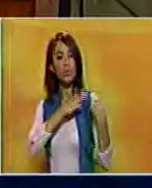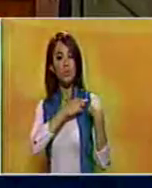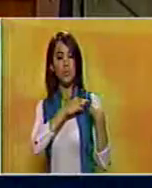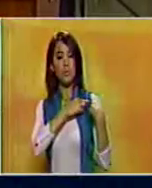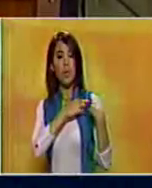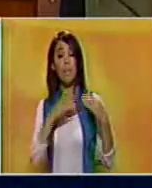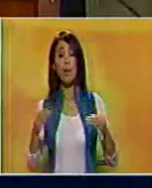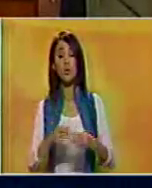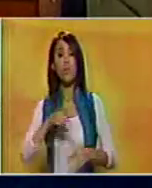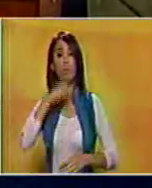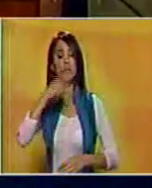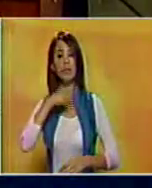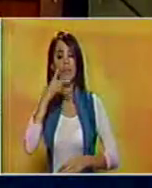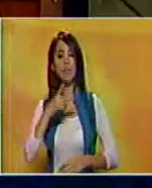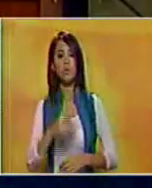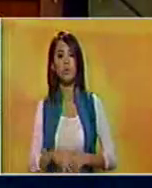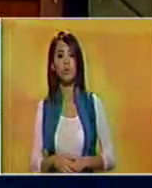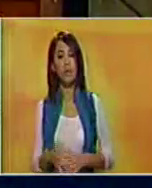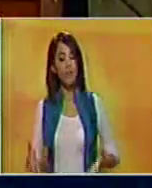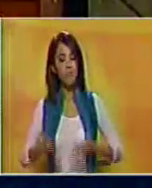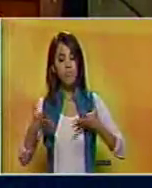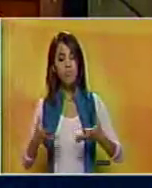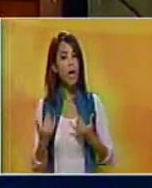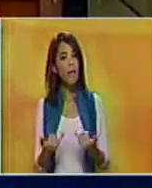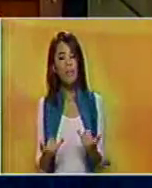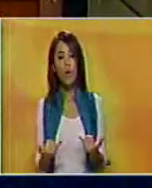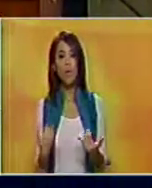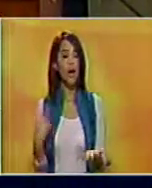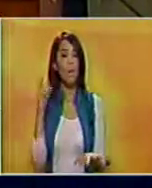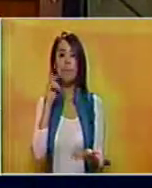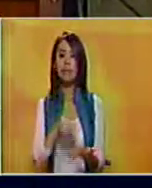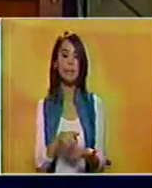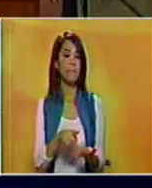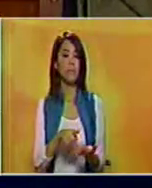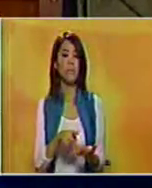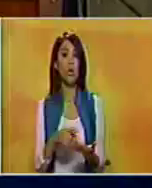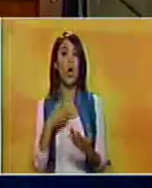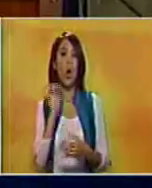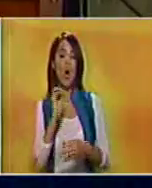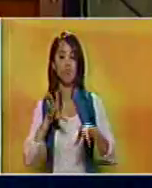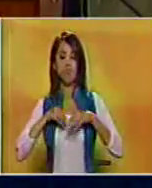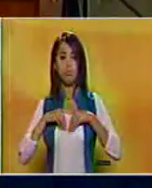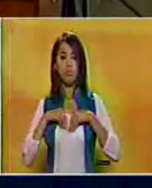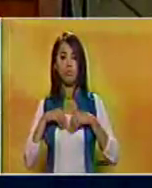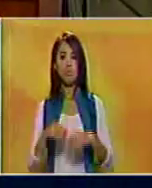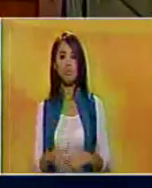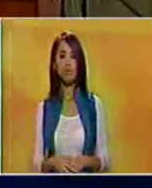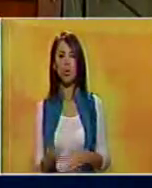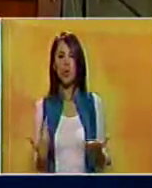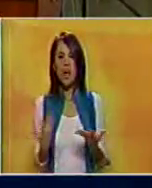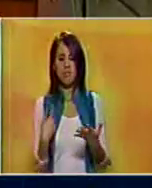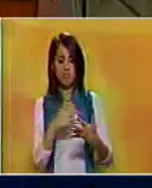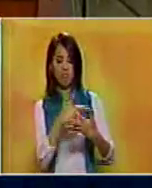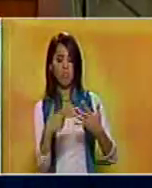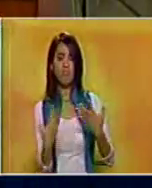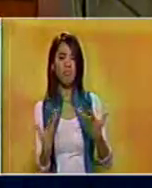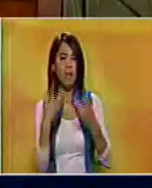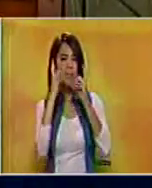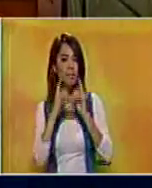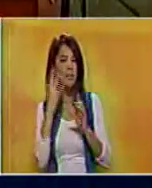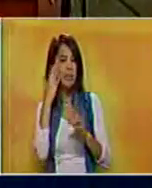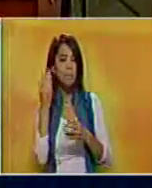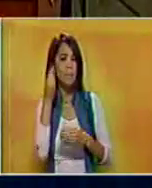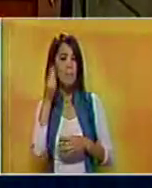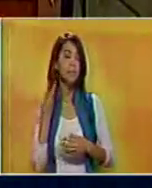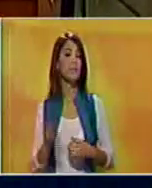representantes de grupos políticos que están promoviendo en este momento la no participación o la abstención? ¿Qué opción tienen? ¿Quién va a